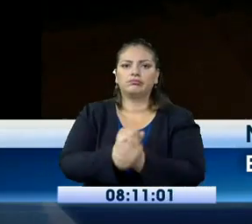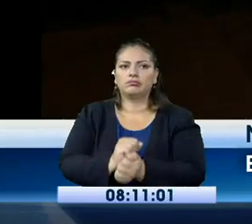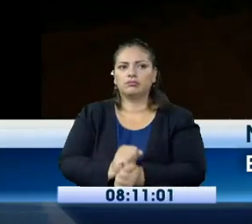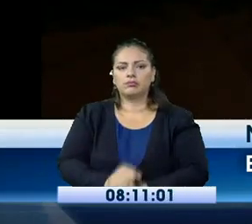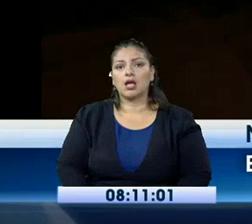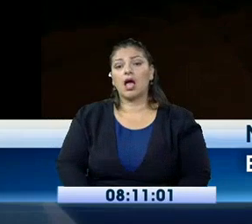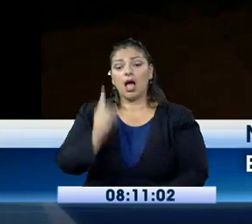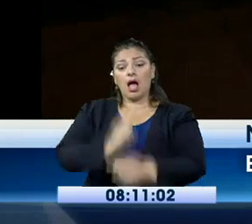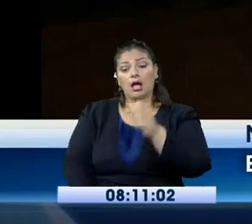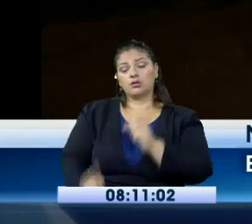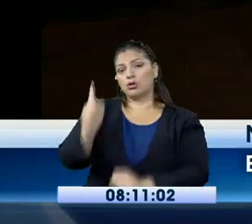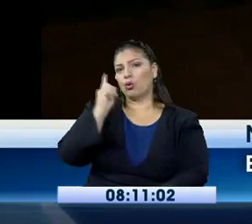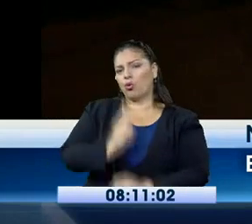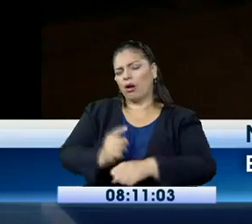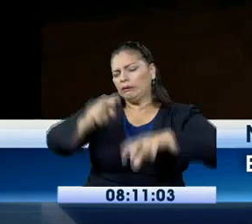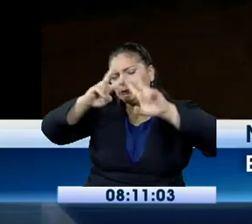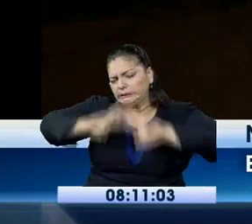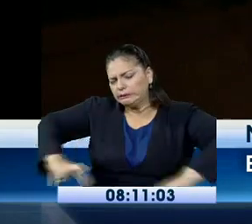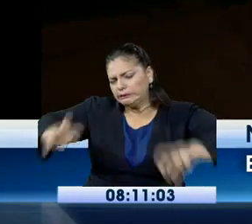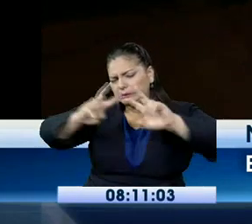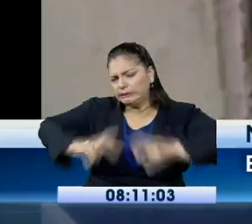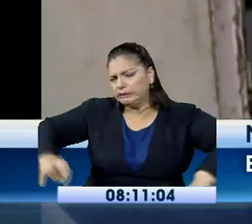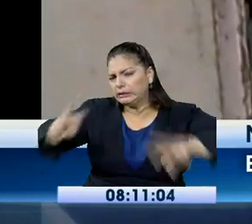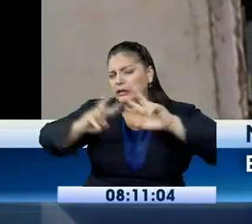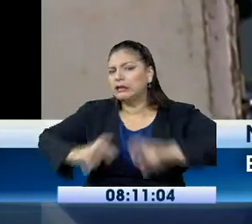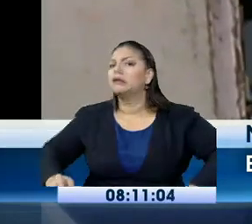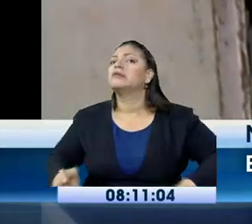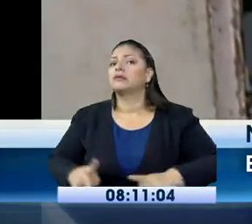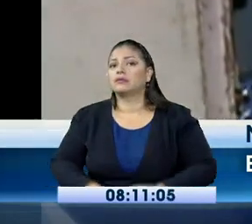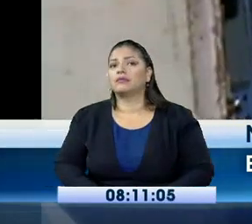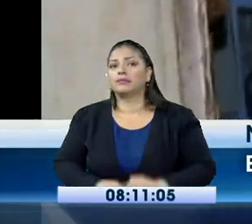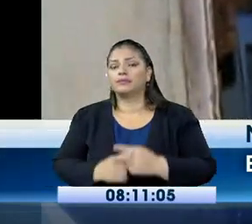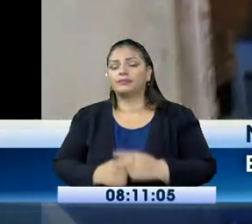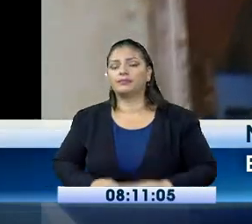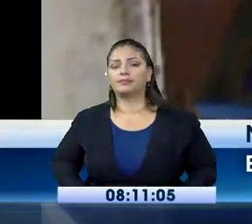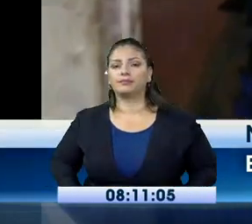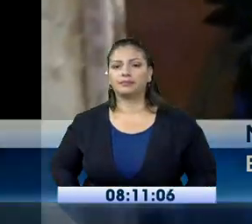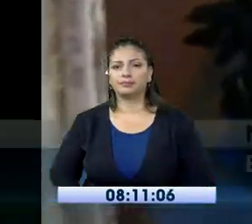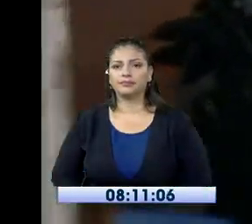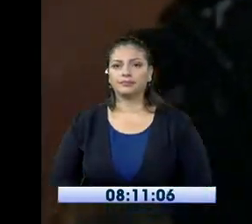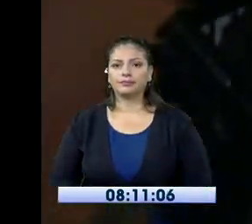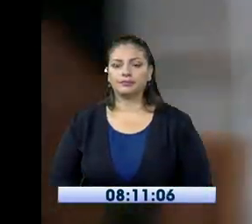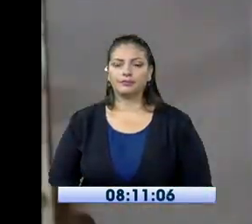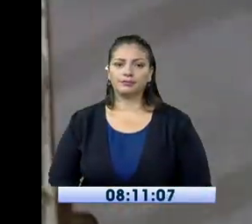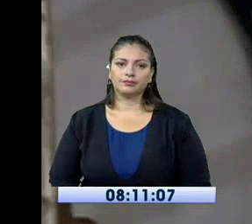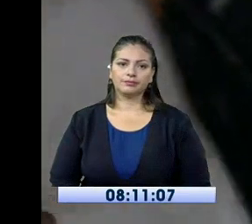año pasado, que cuenta con seguimiento y vigilancia. Informó Julio César Saona.